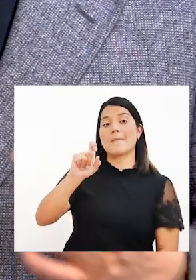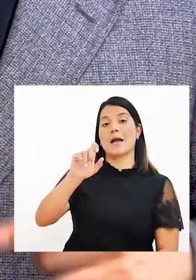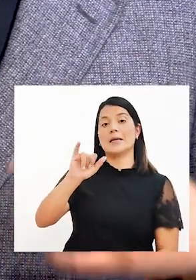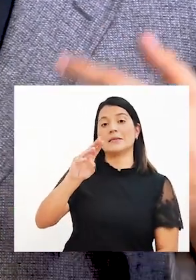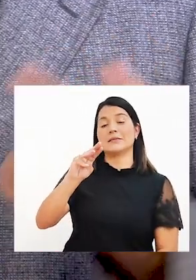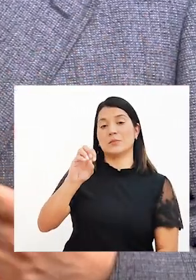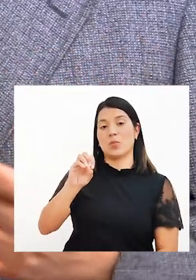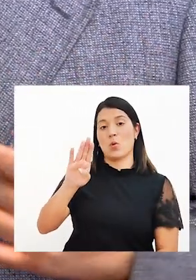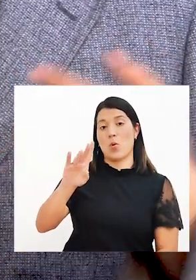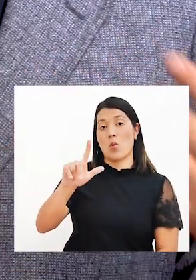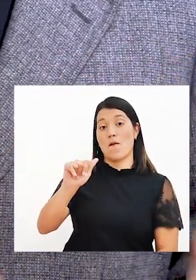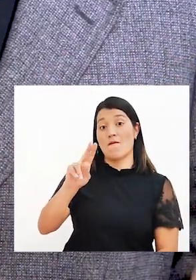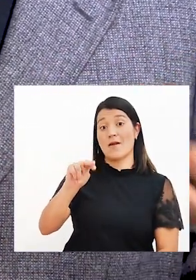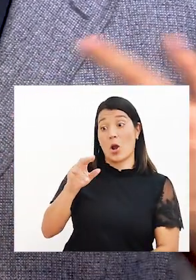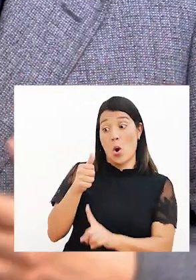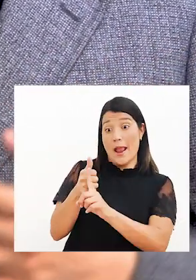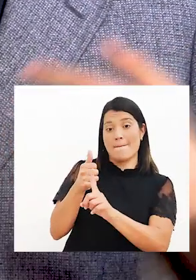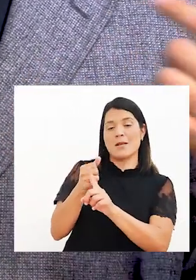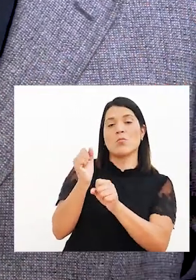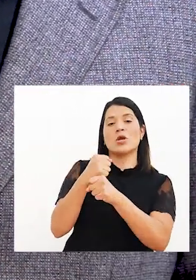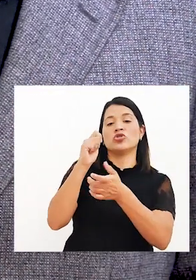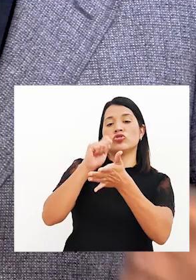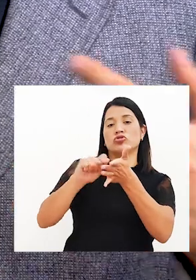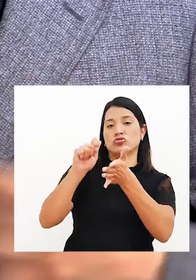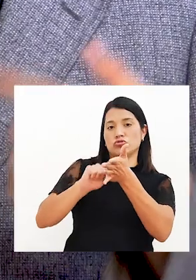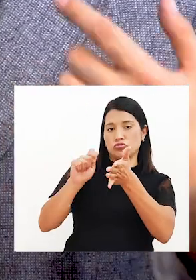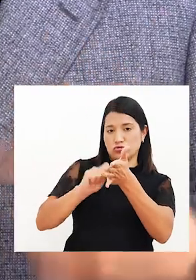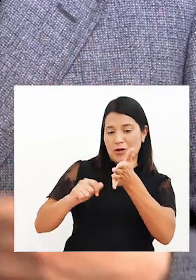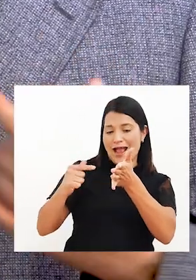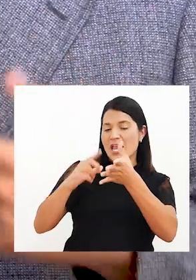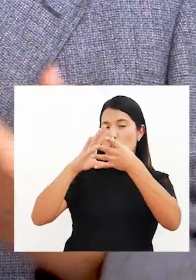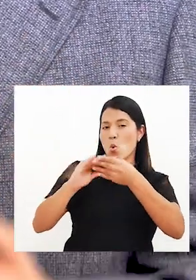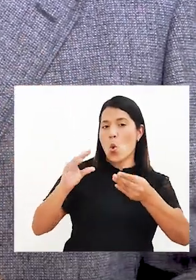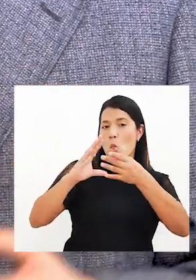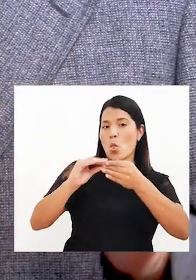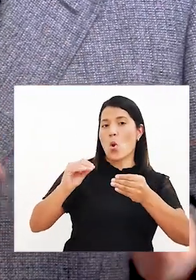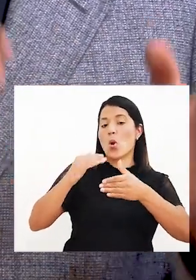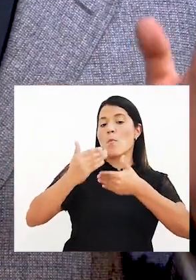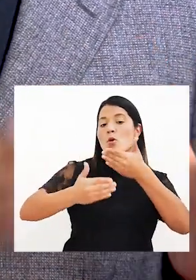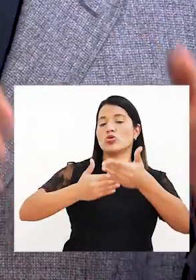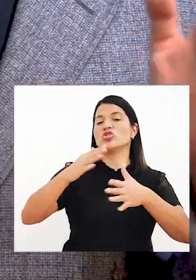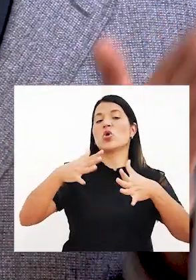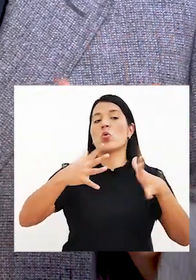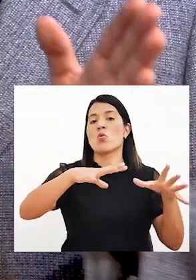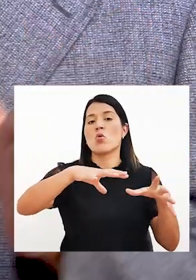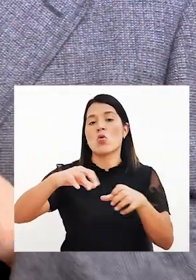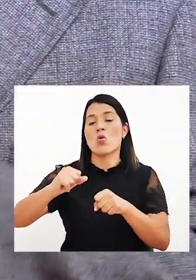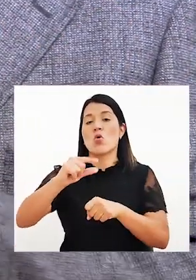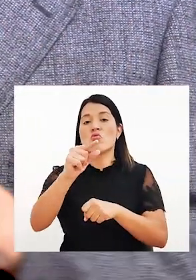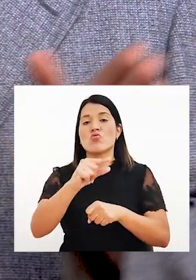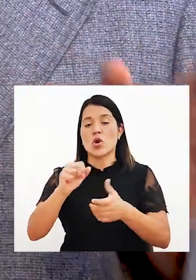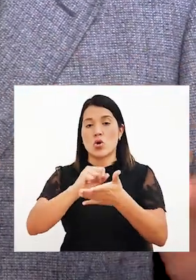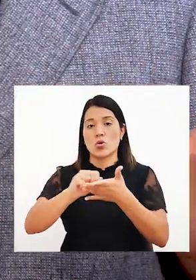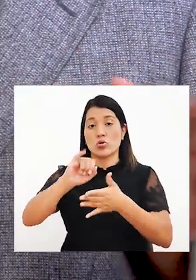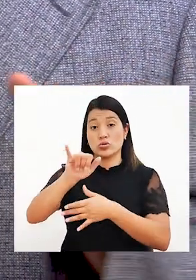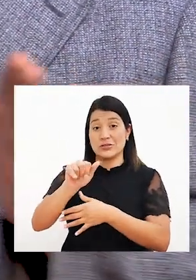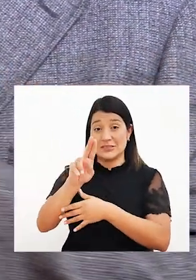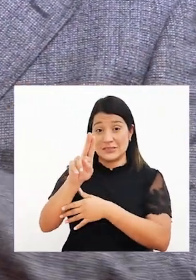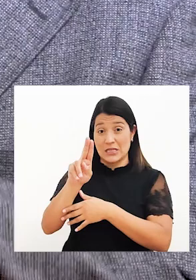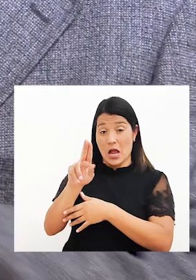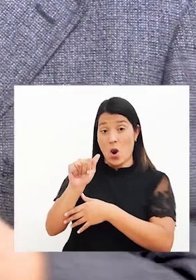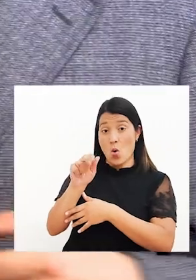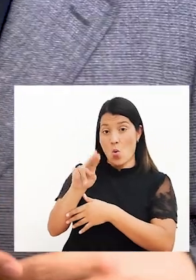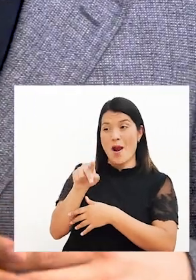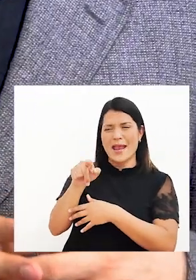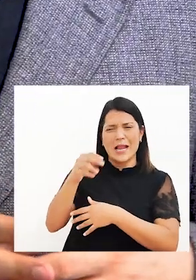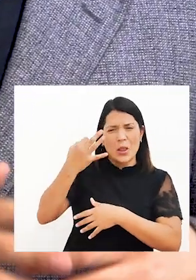redactó un diario de campaña, un diario de cómo se tomó el río San Juan, iba día con día anotando los